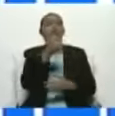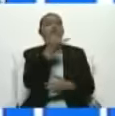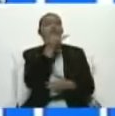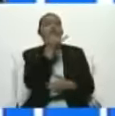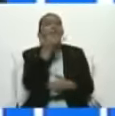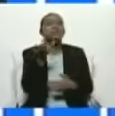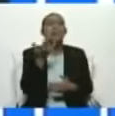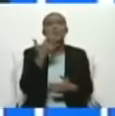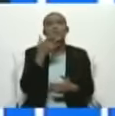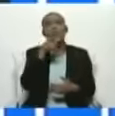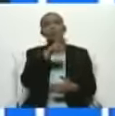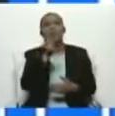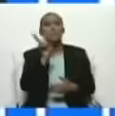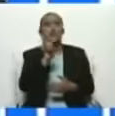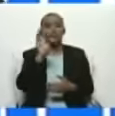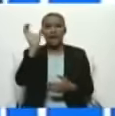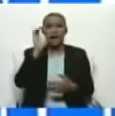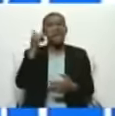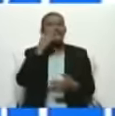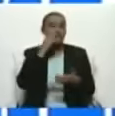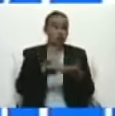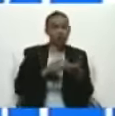celular en Venezuela, en Caracas?